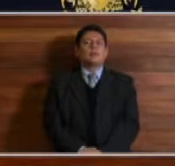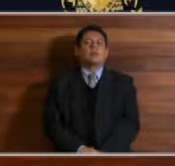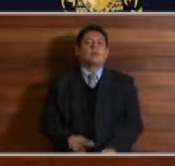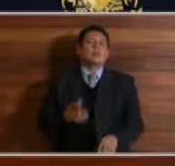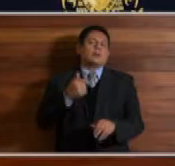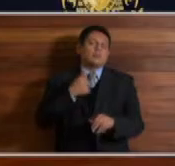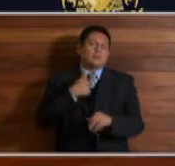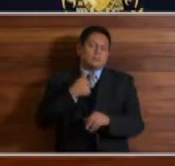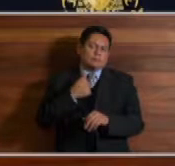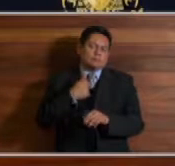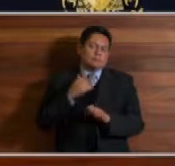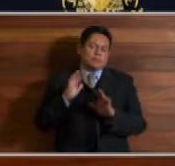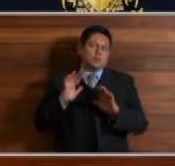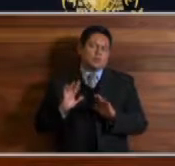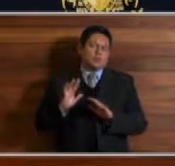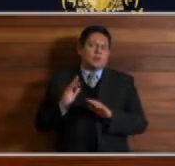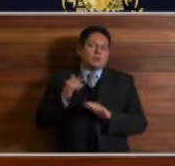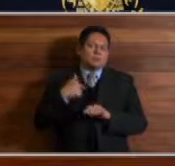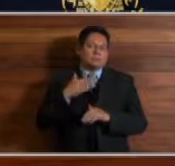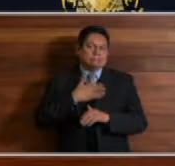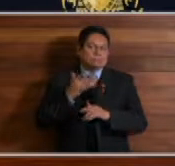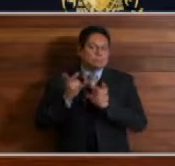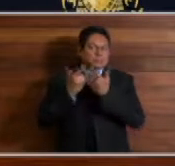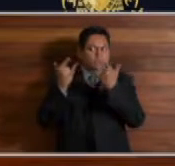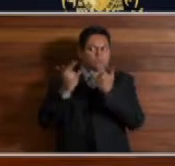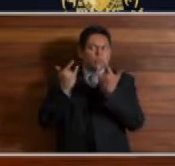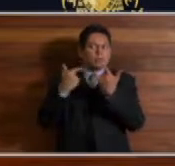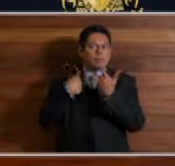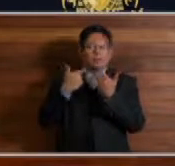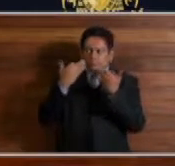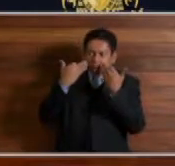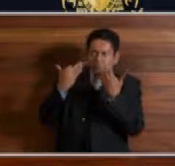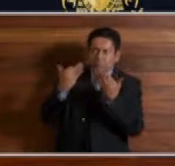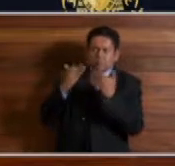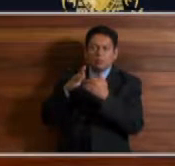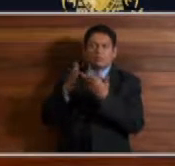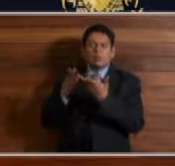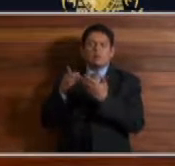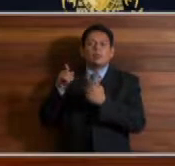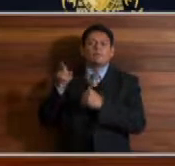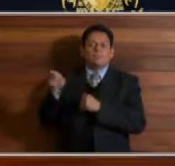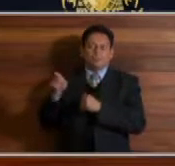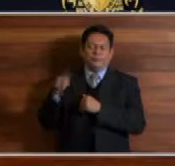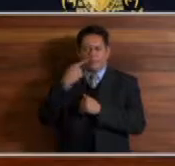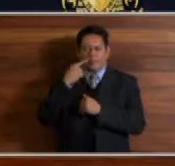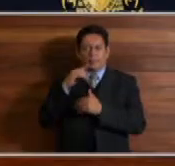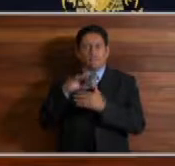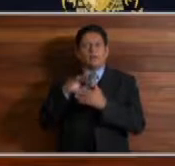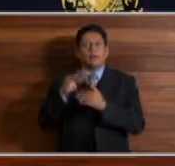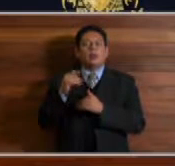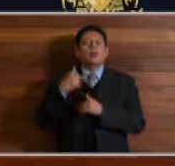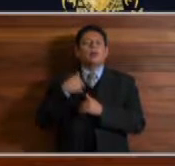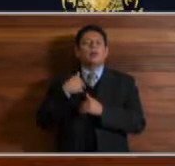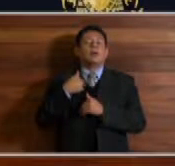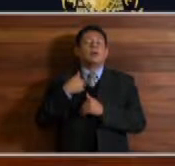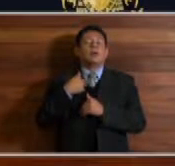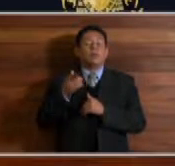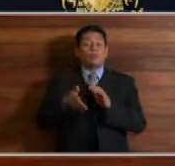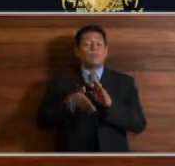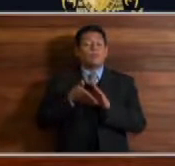contar la experiencia práctica, ¿no?, de una misión de observación de